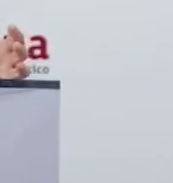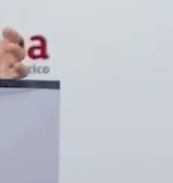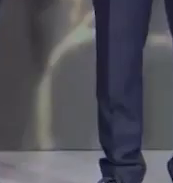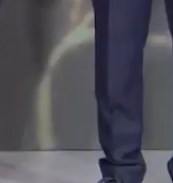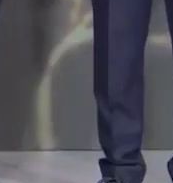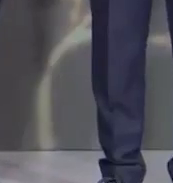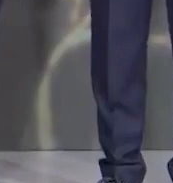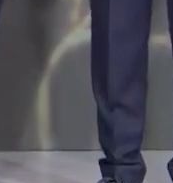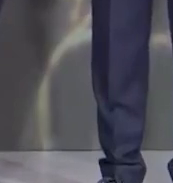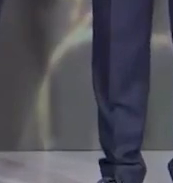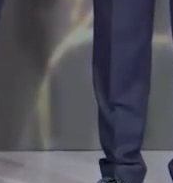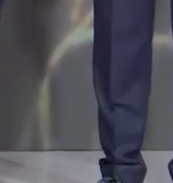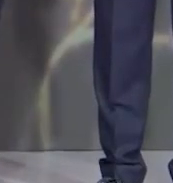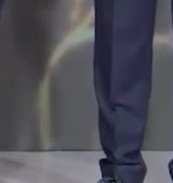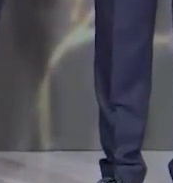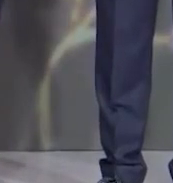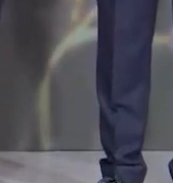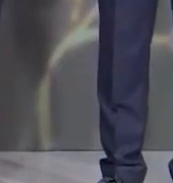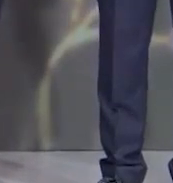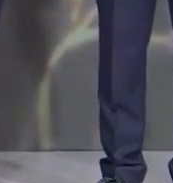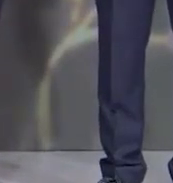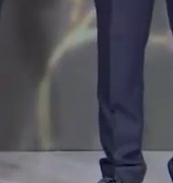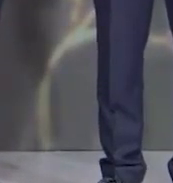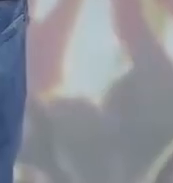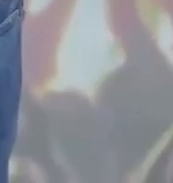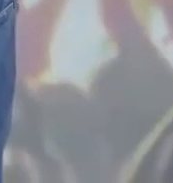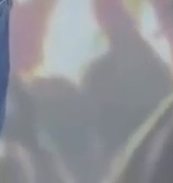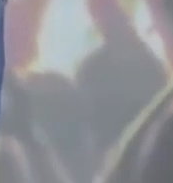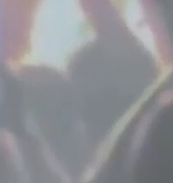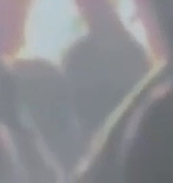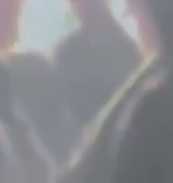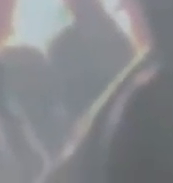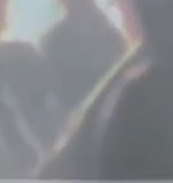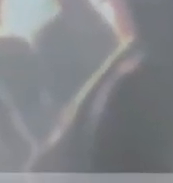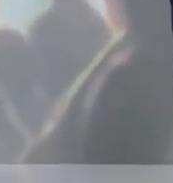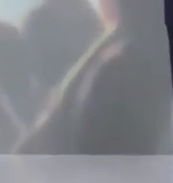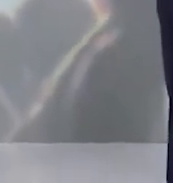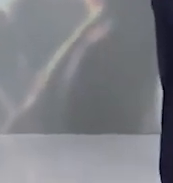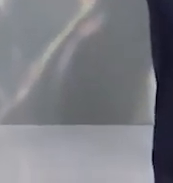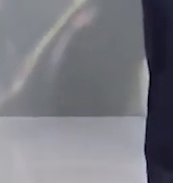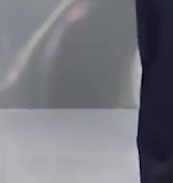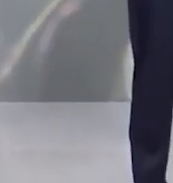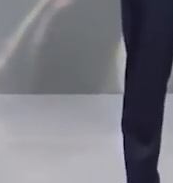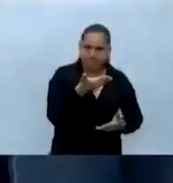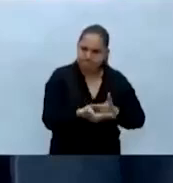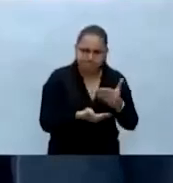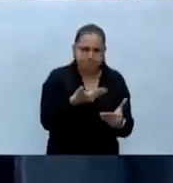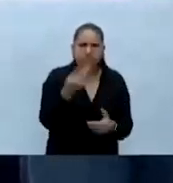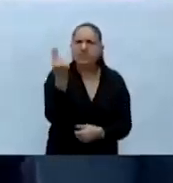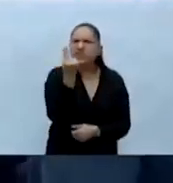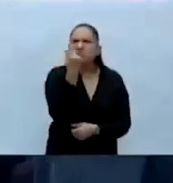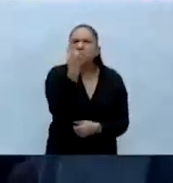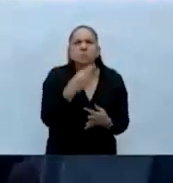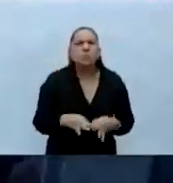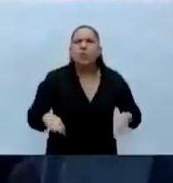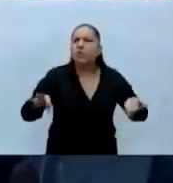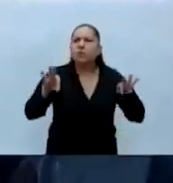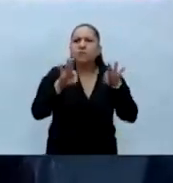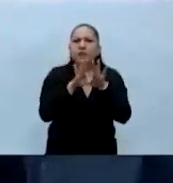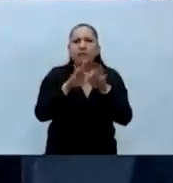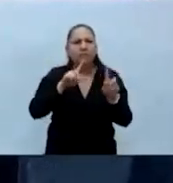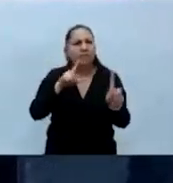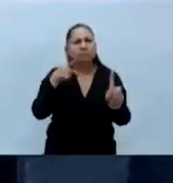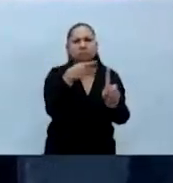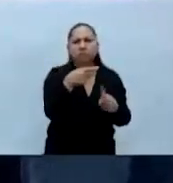a la unidad. Con los resultados de la encuesta de Morena, Claudia Sheinbaum se sumó a la boleta electoral que compartirá con Xóchitl Gálvez, candidata